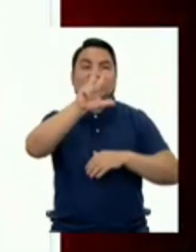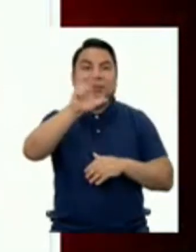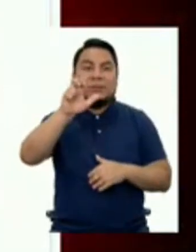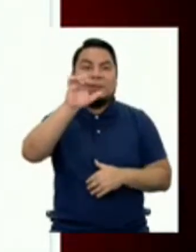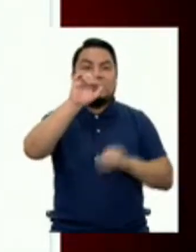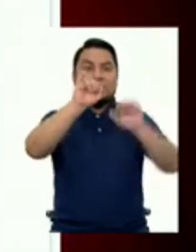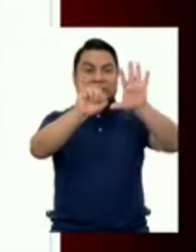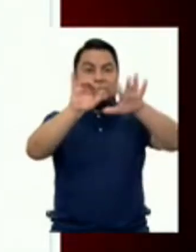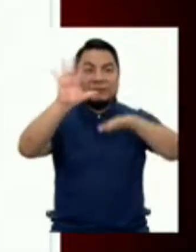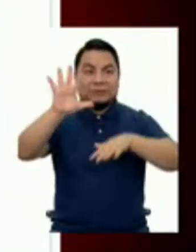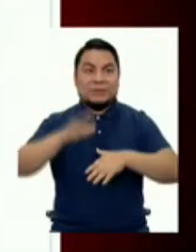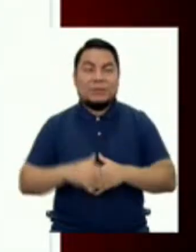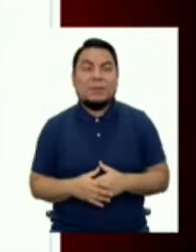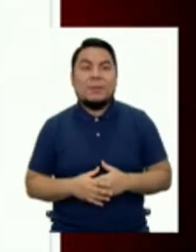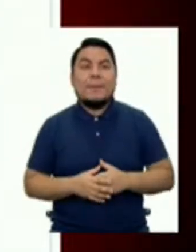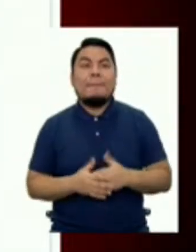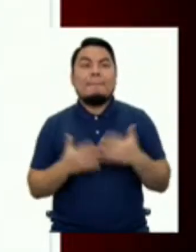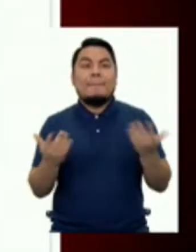282.365